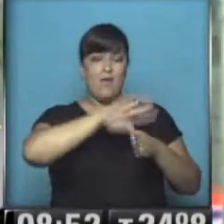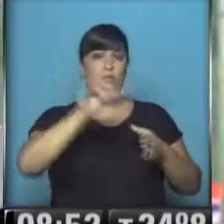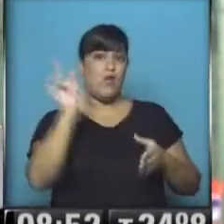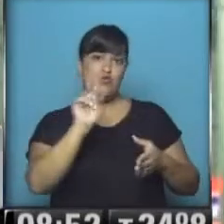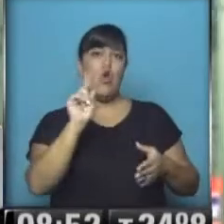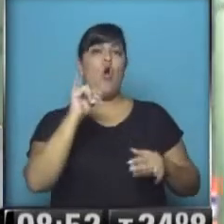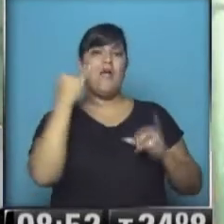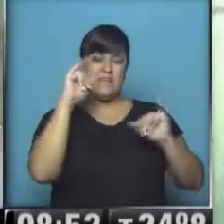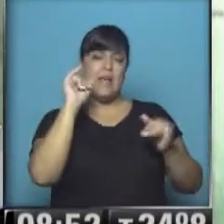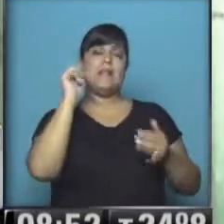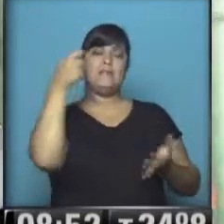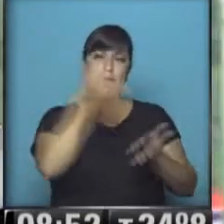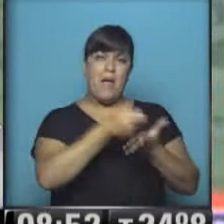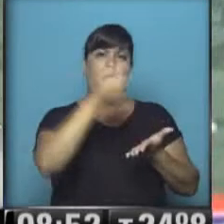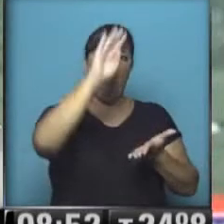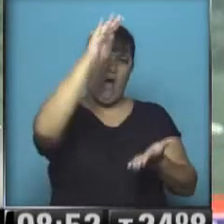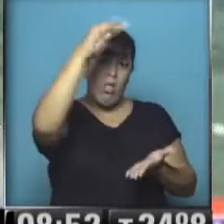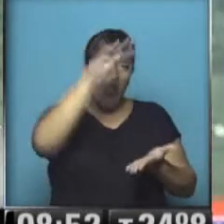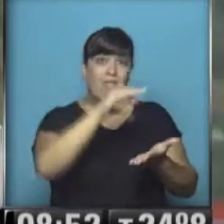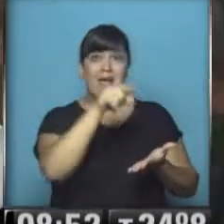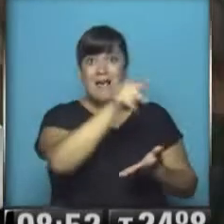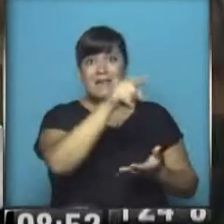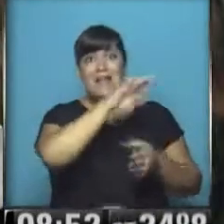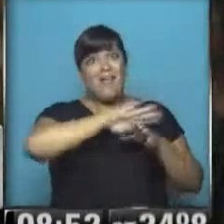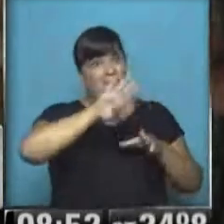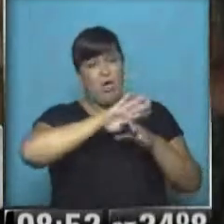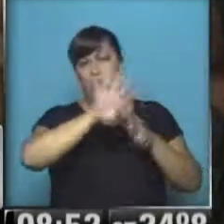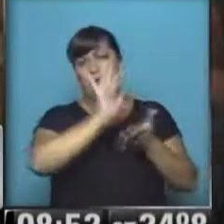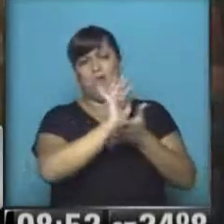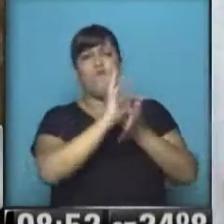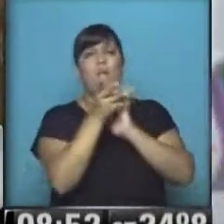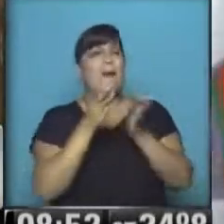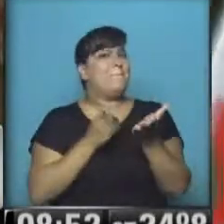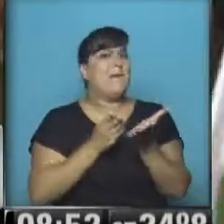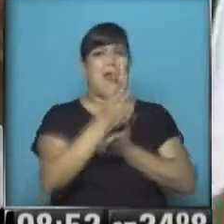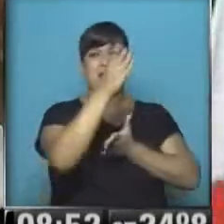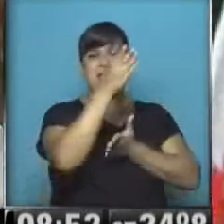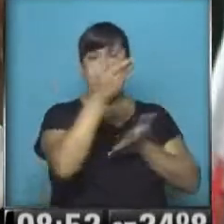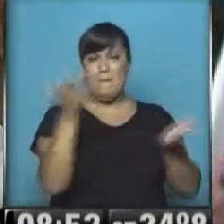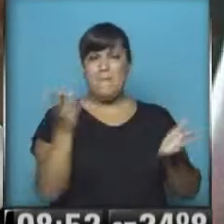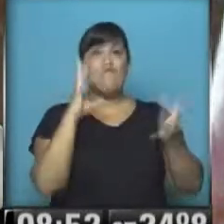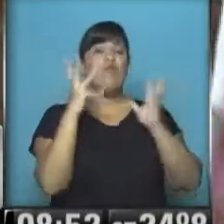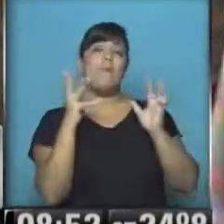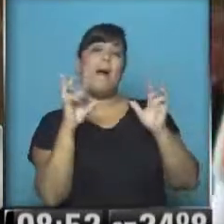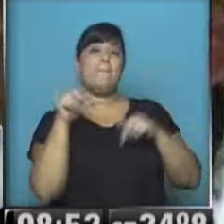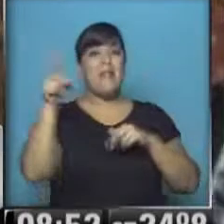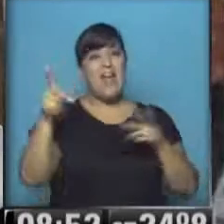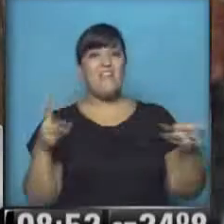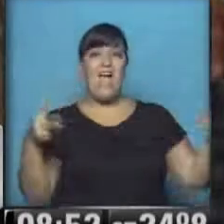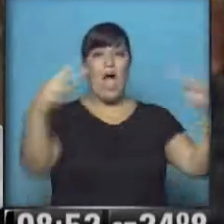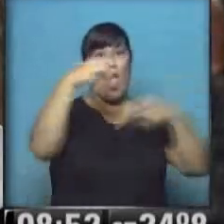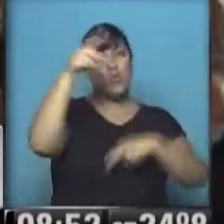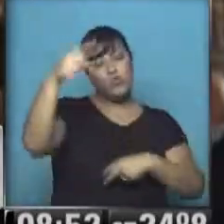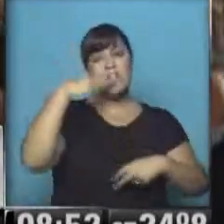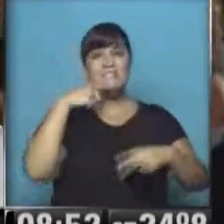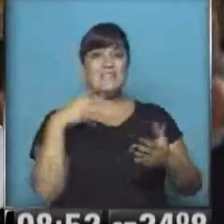intereses es una condena perpetua este tipo de propuesta desde el plan de ajuste que le proponen a